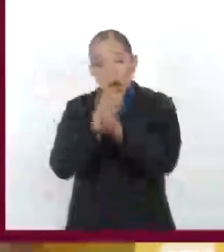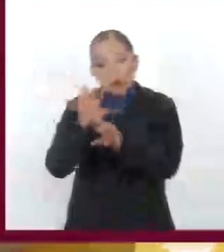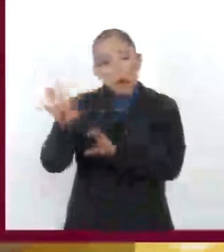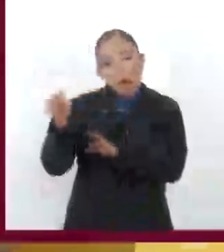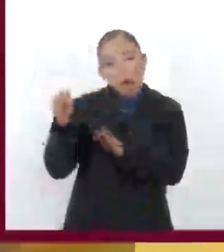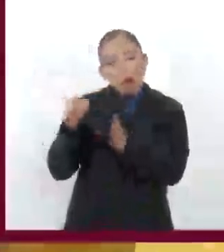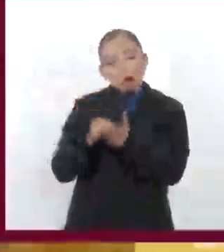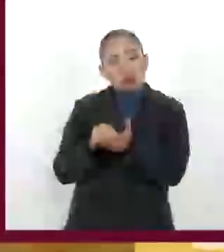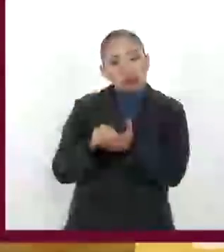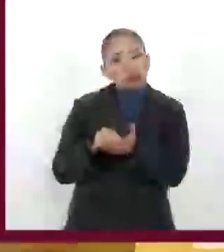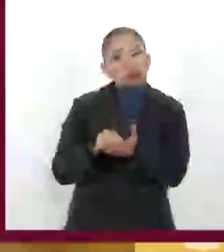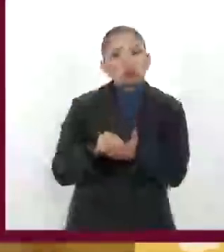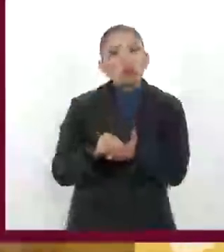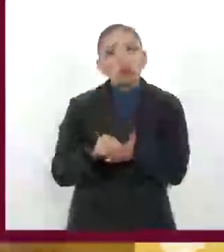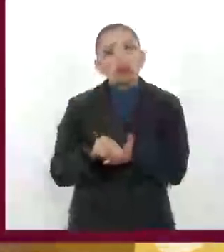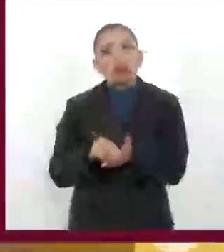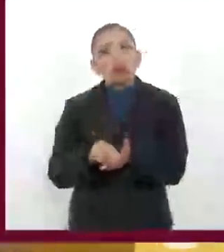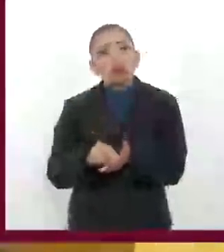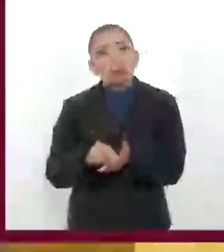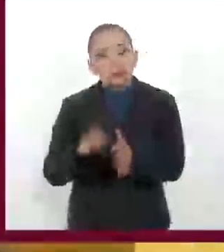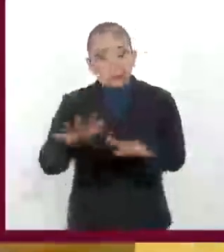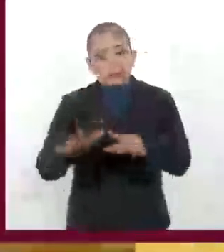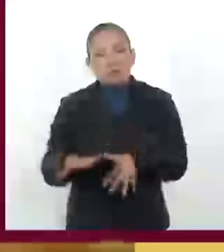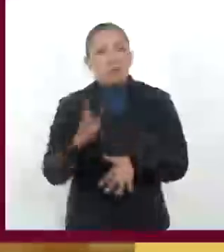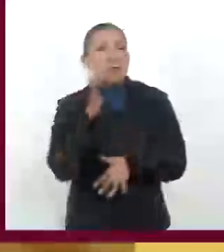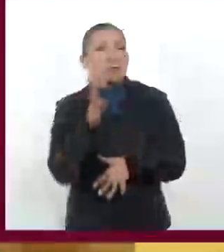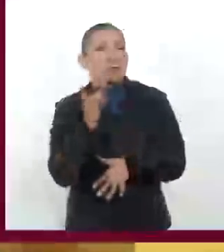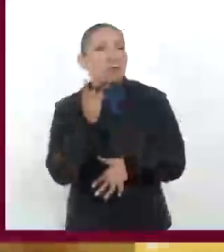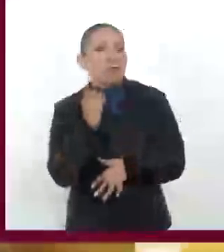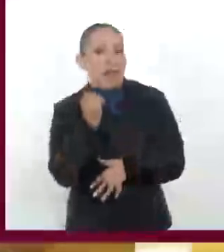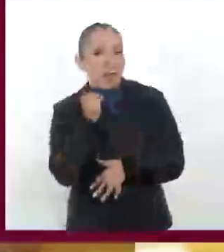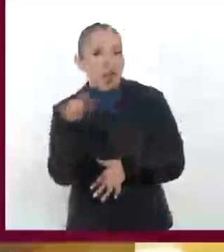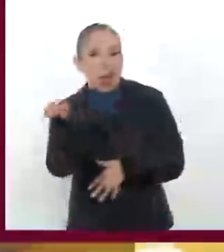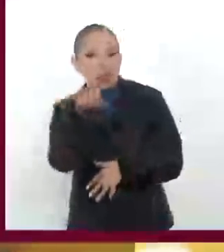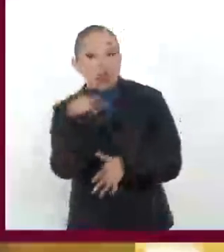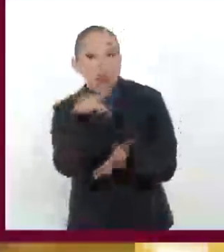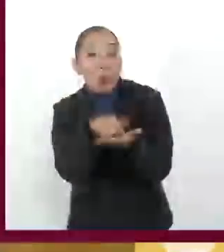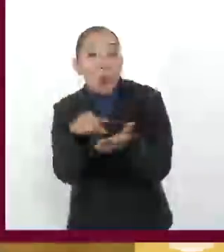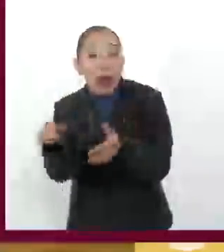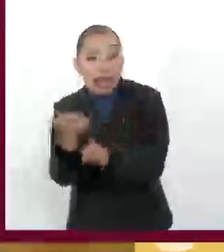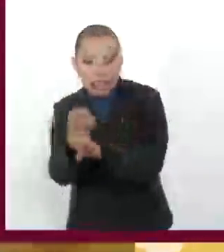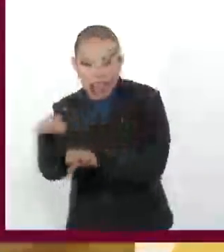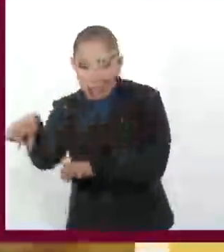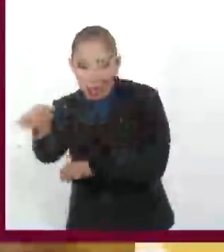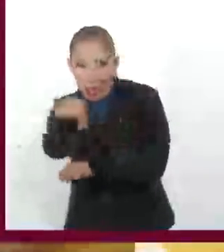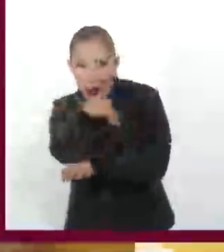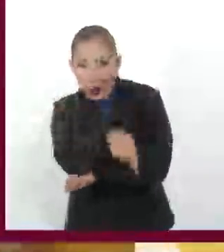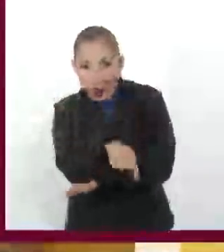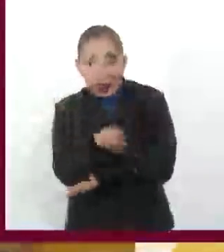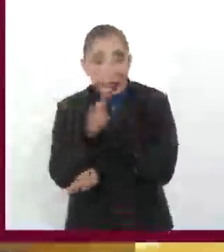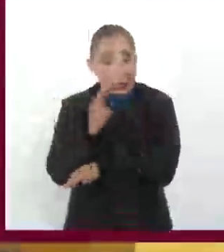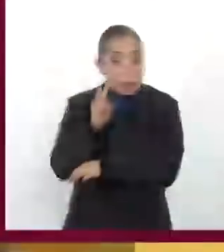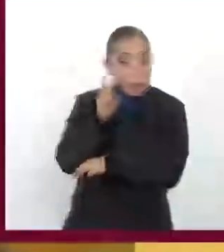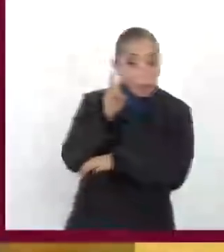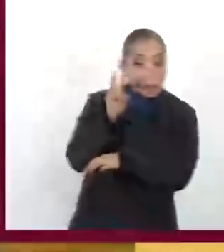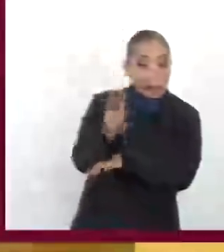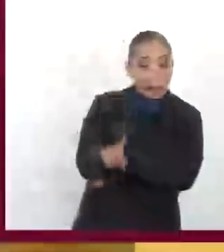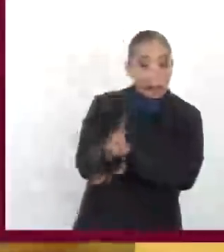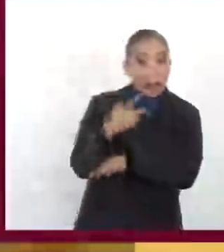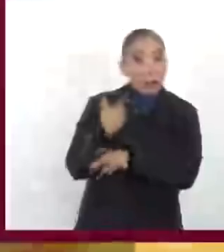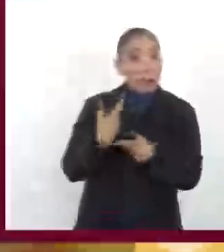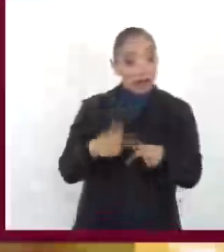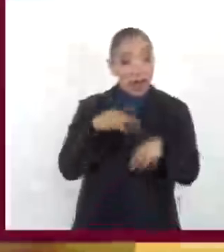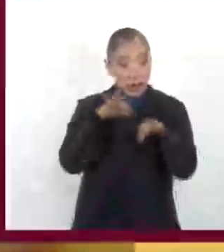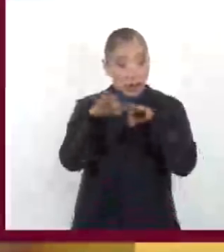se han instituido en algunas congresos locales, y es muy importante también ver que